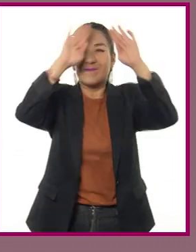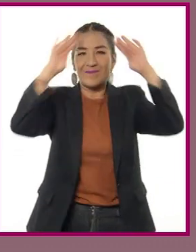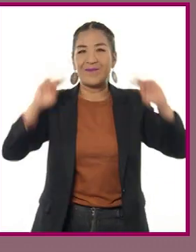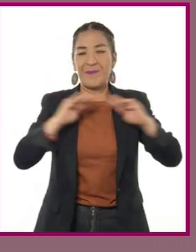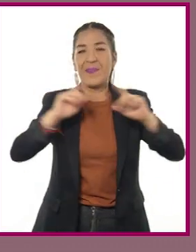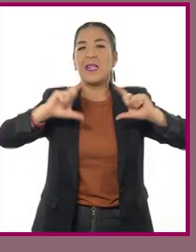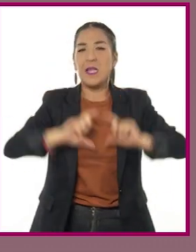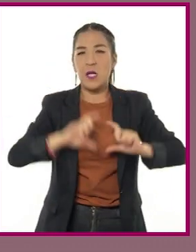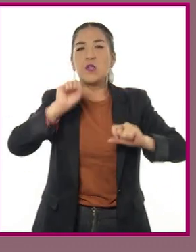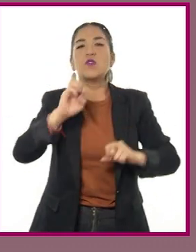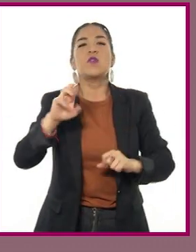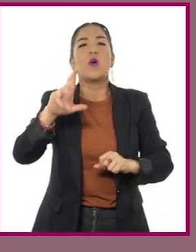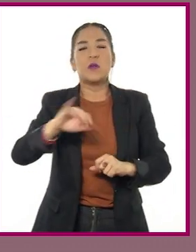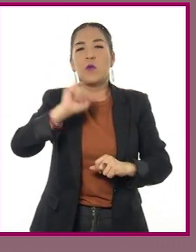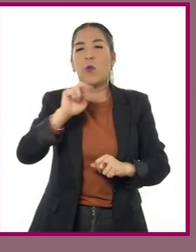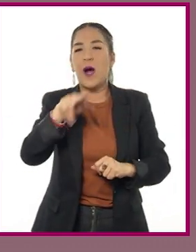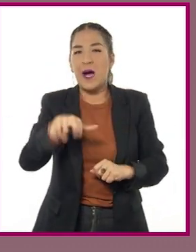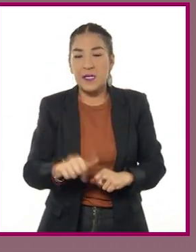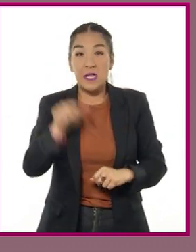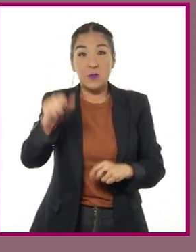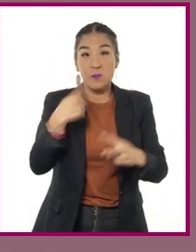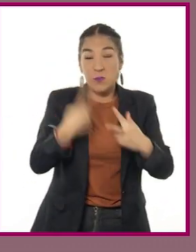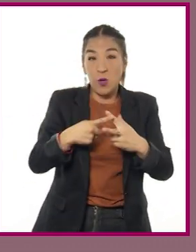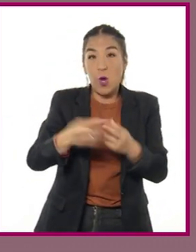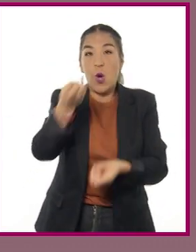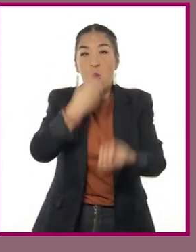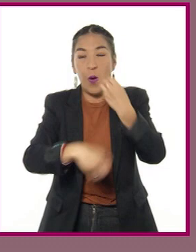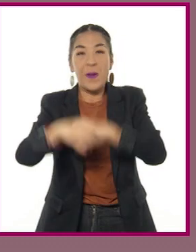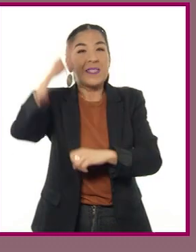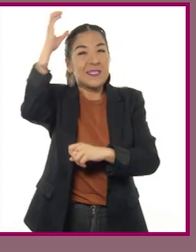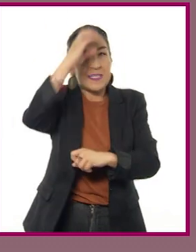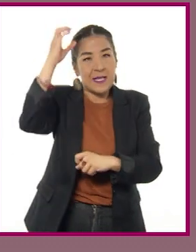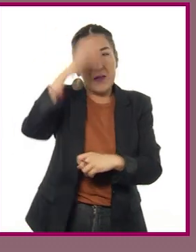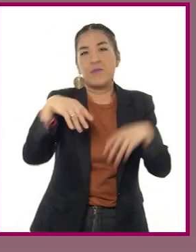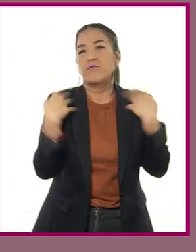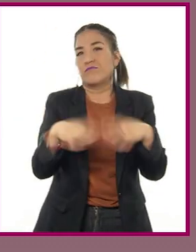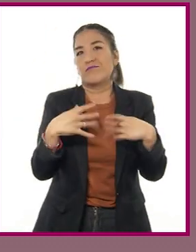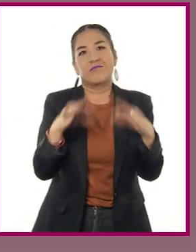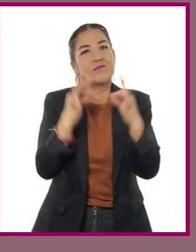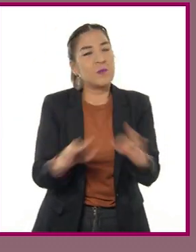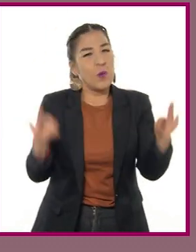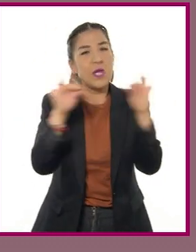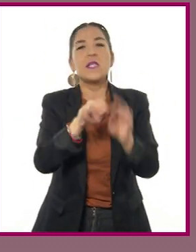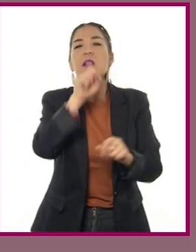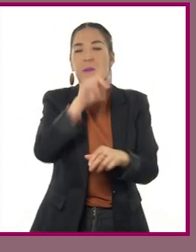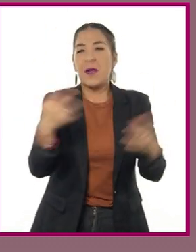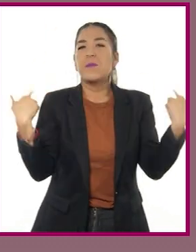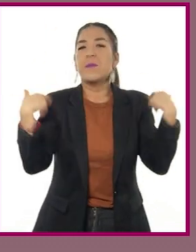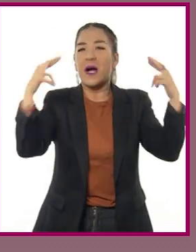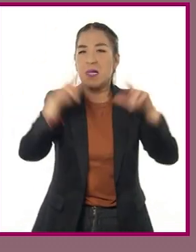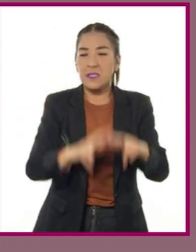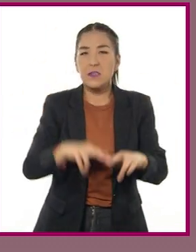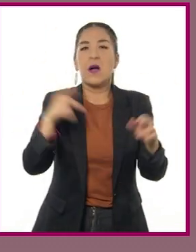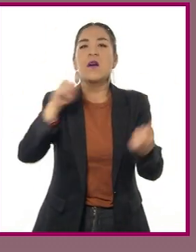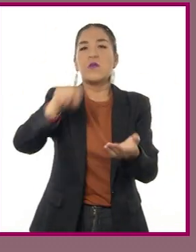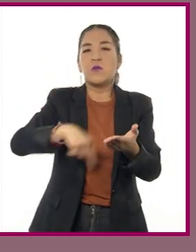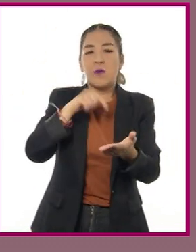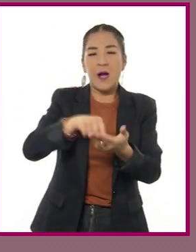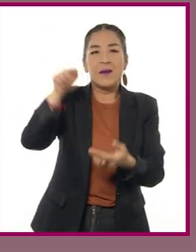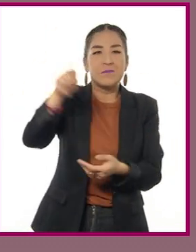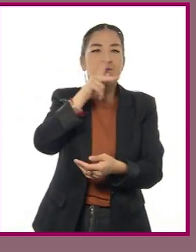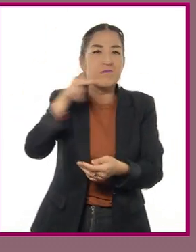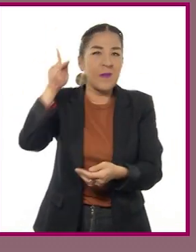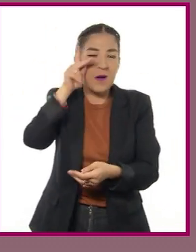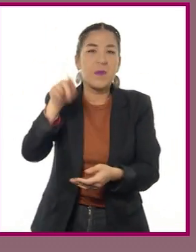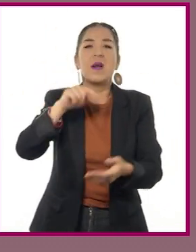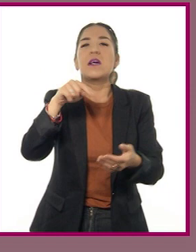hace tiempo que se le conoce, pero su obra matemática, su obra científica es muy importante. Fue también profesor de la Real y Pontificia Universidad, también ocupó la